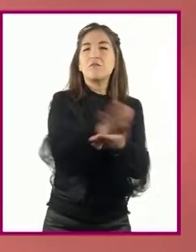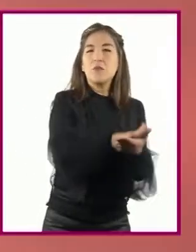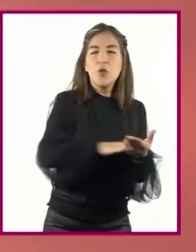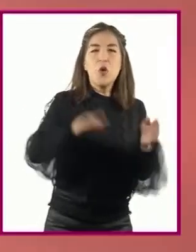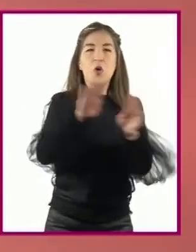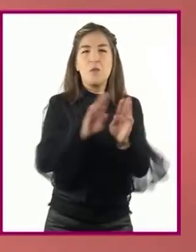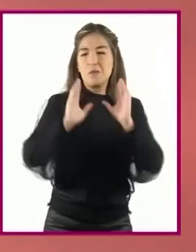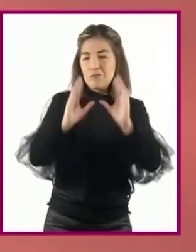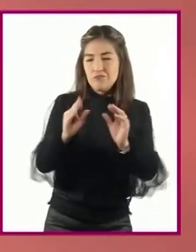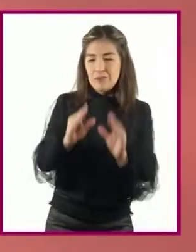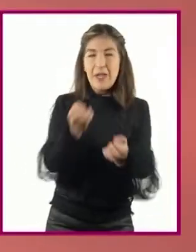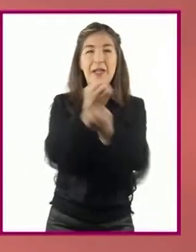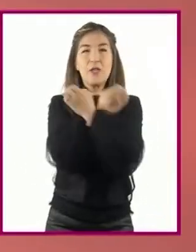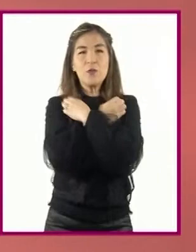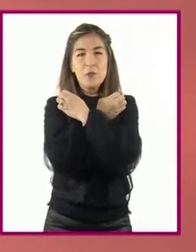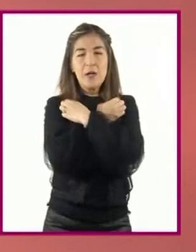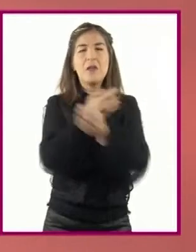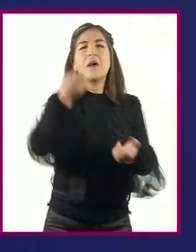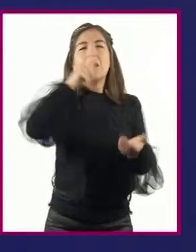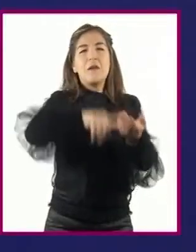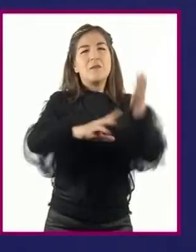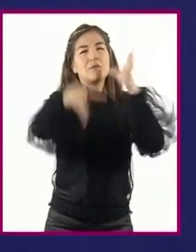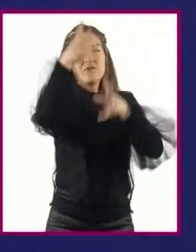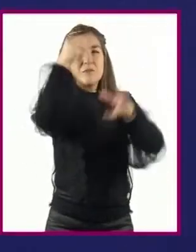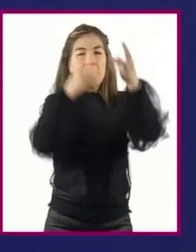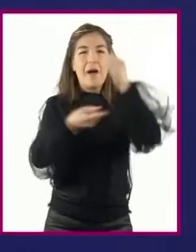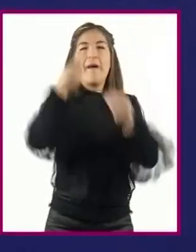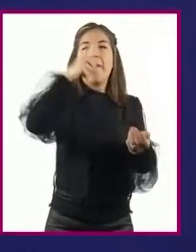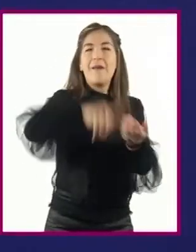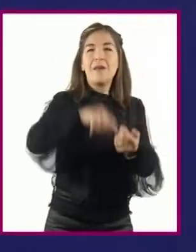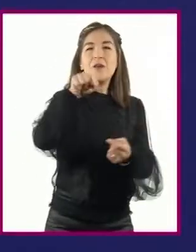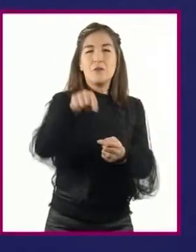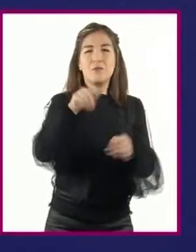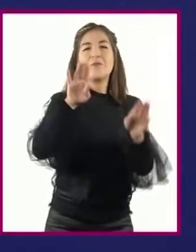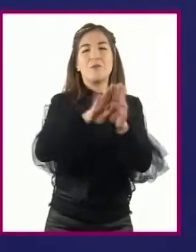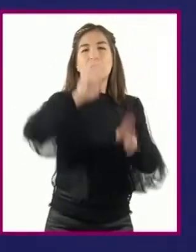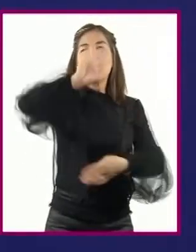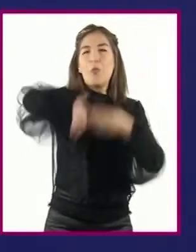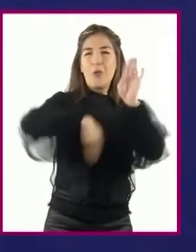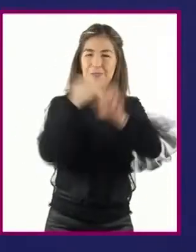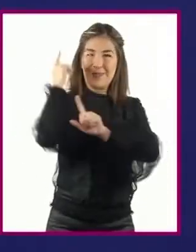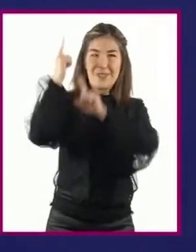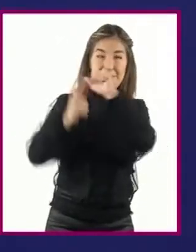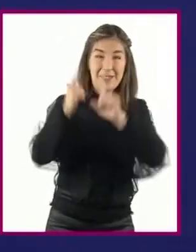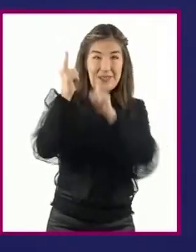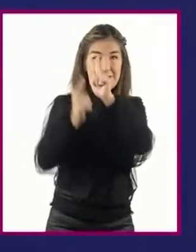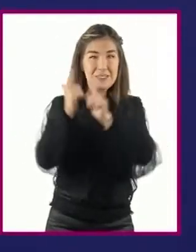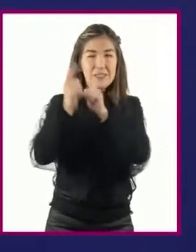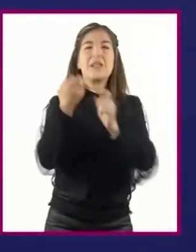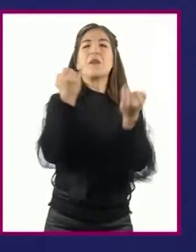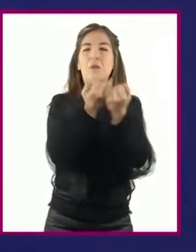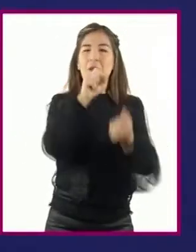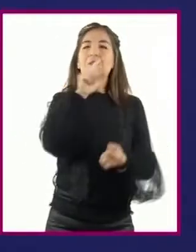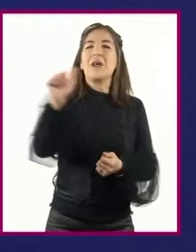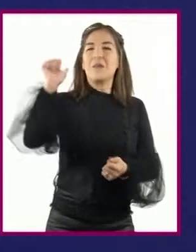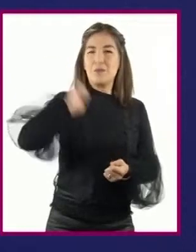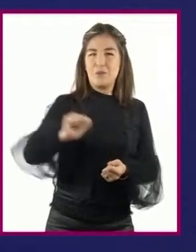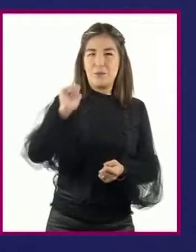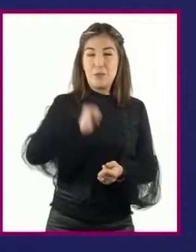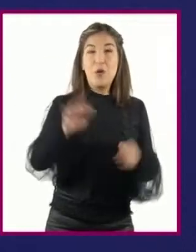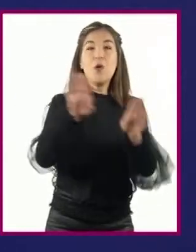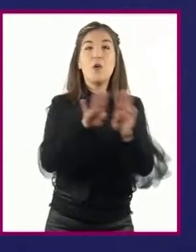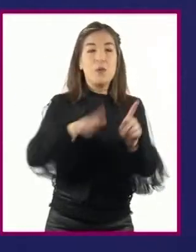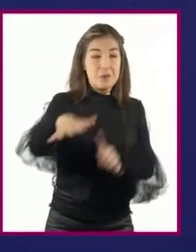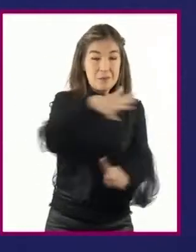educación formal, aprendían sobre la mitología del mundo grecolatino y de la antigüedad, y el resto de